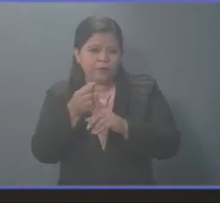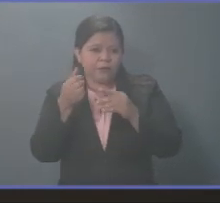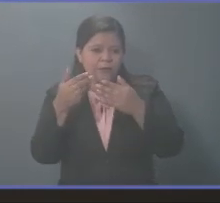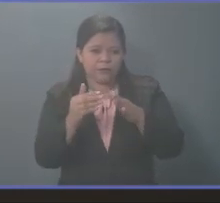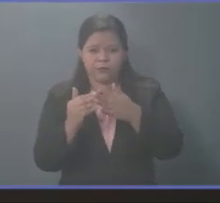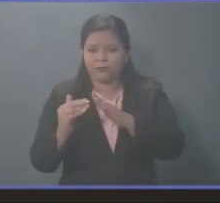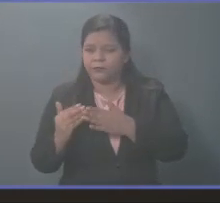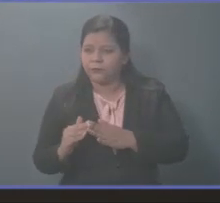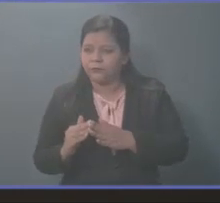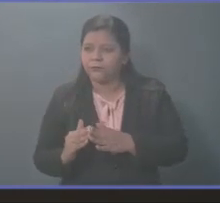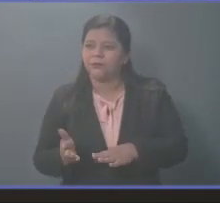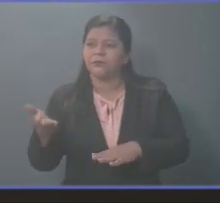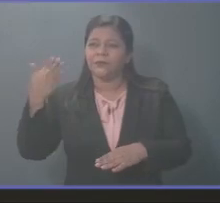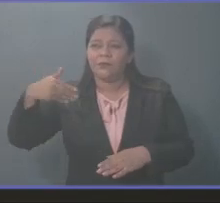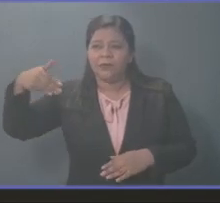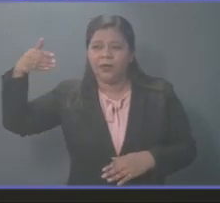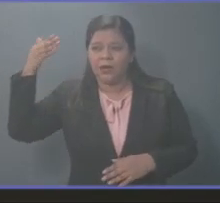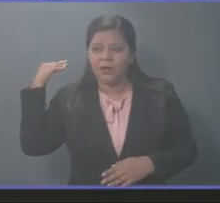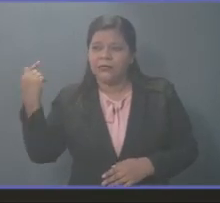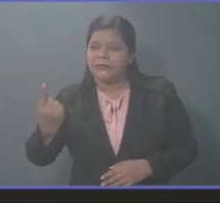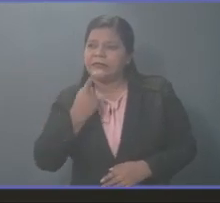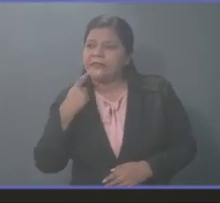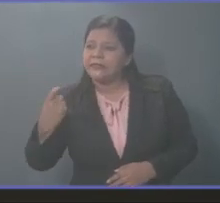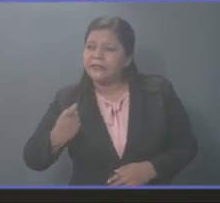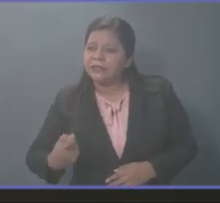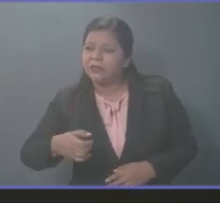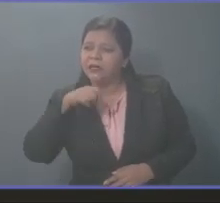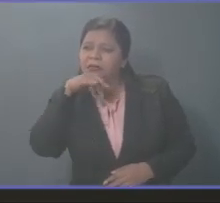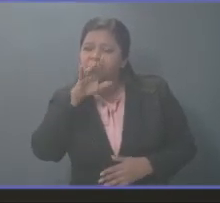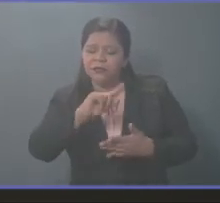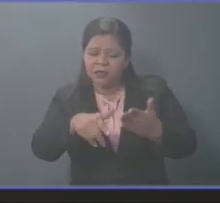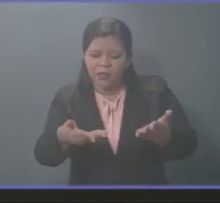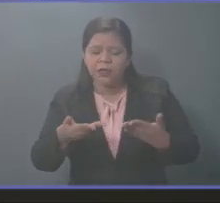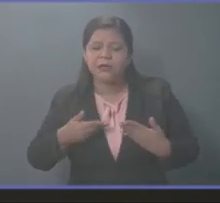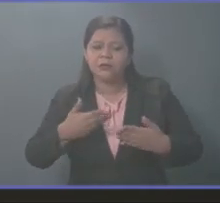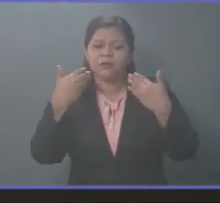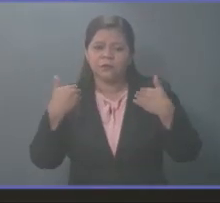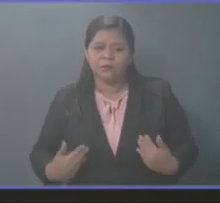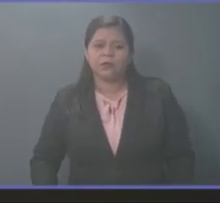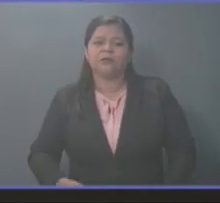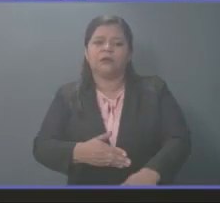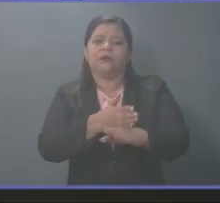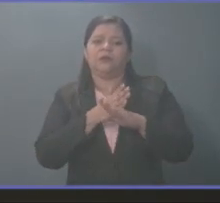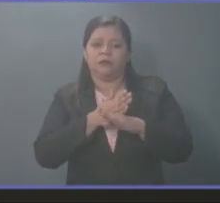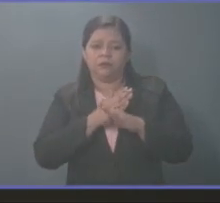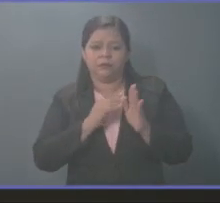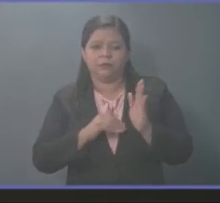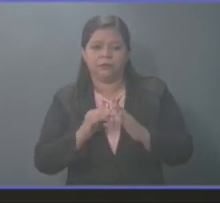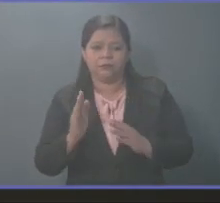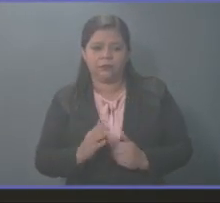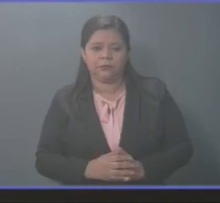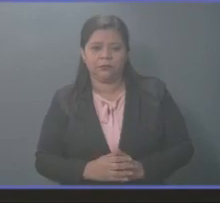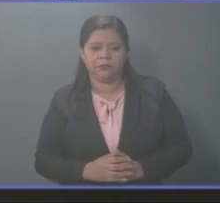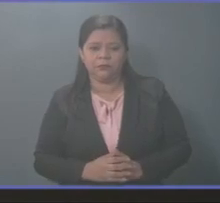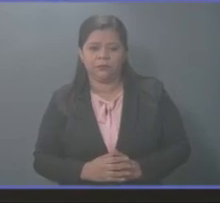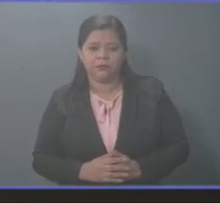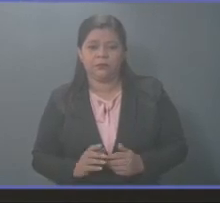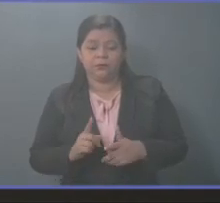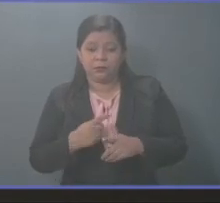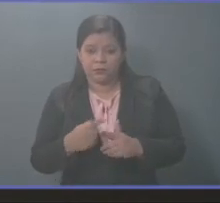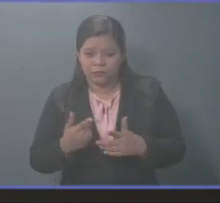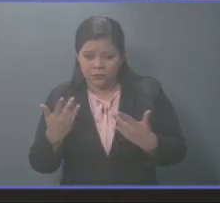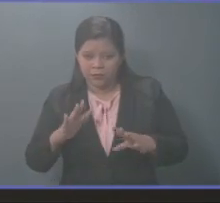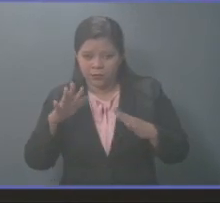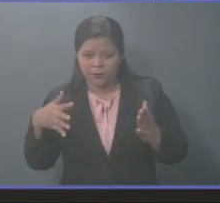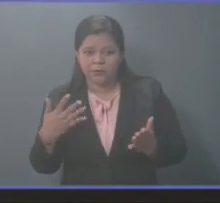En aquellos momentos, ¿quién hablaba de los derechos humanos en los cuerpos de